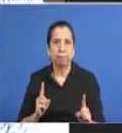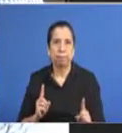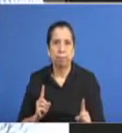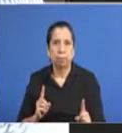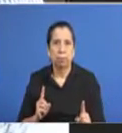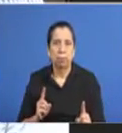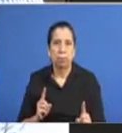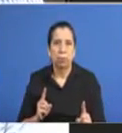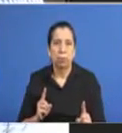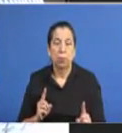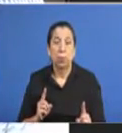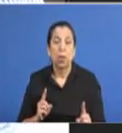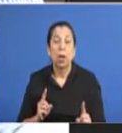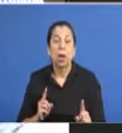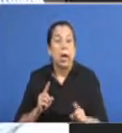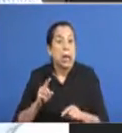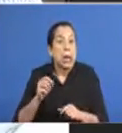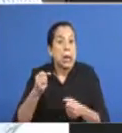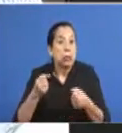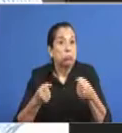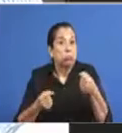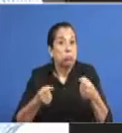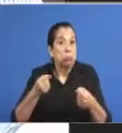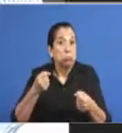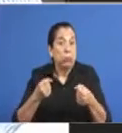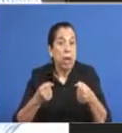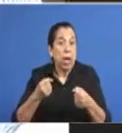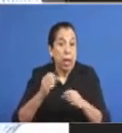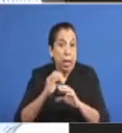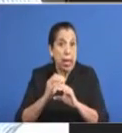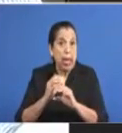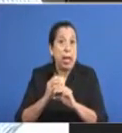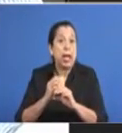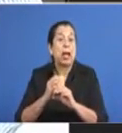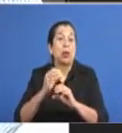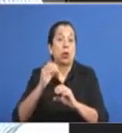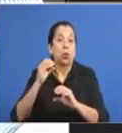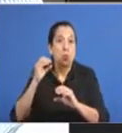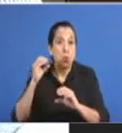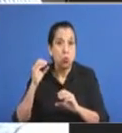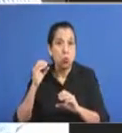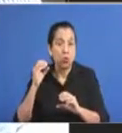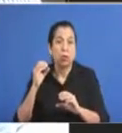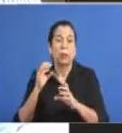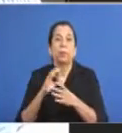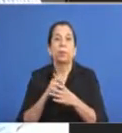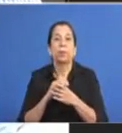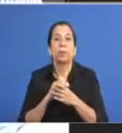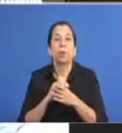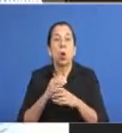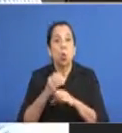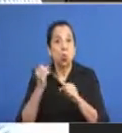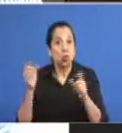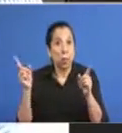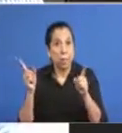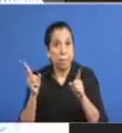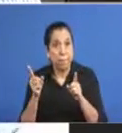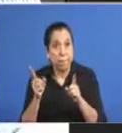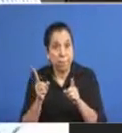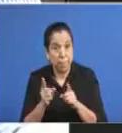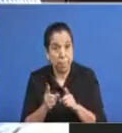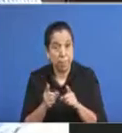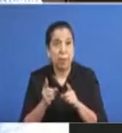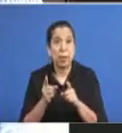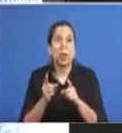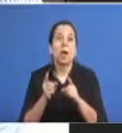unidades sin transporte colectivo, tanto interno, buses pequeños, IAs o